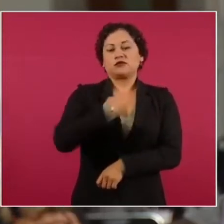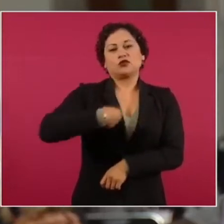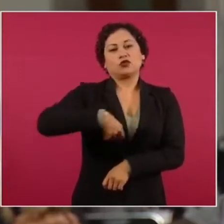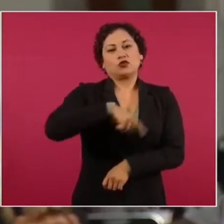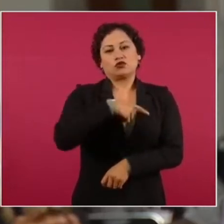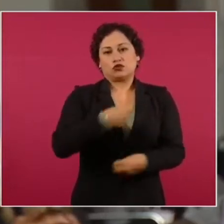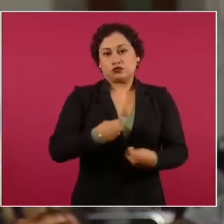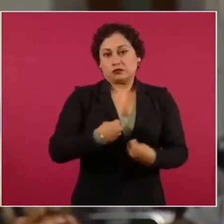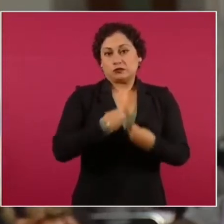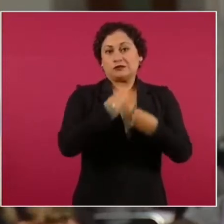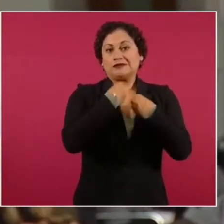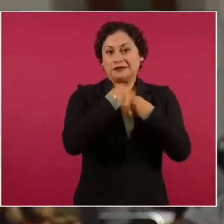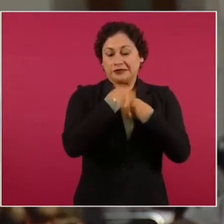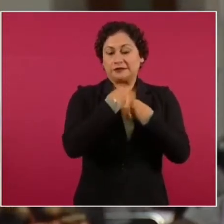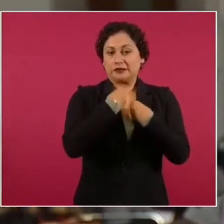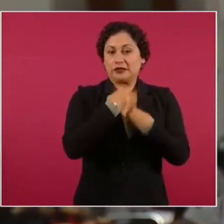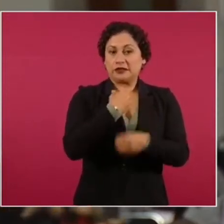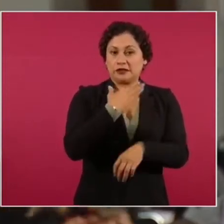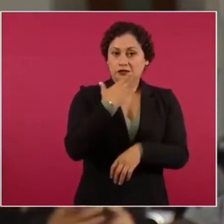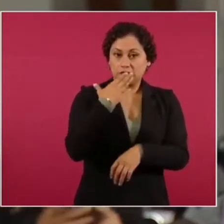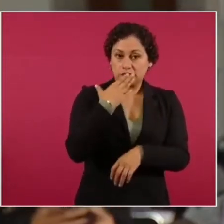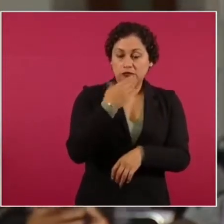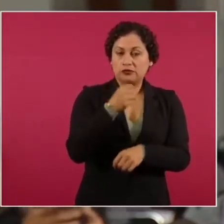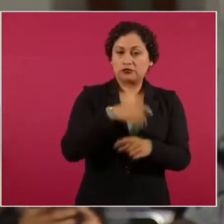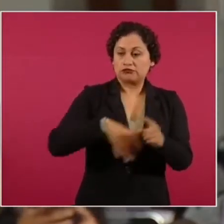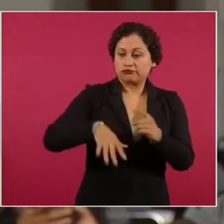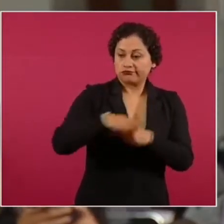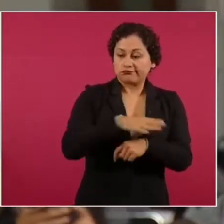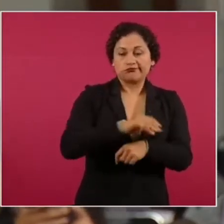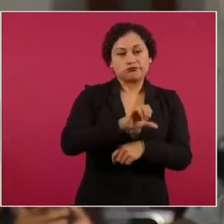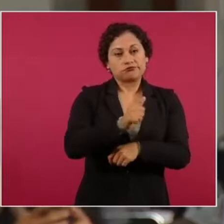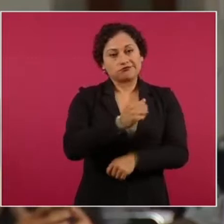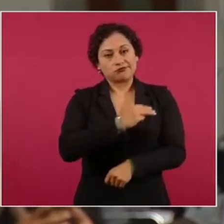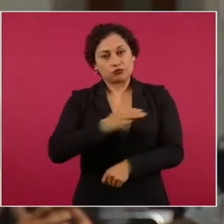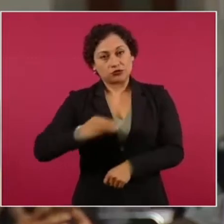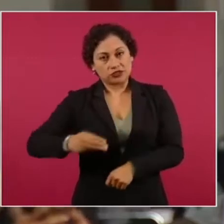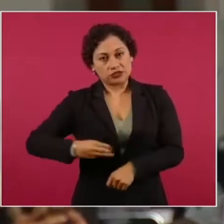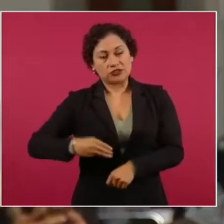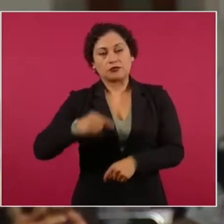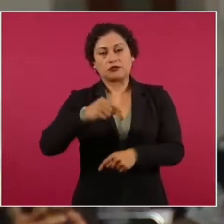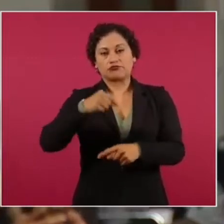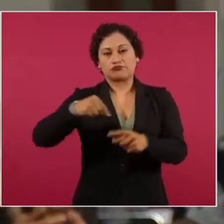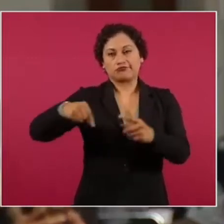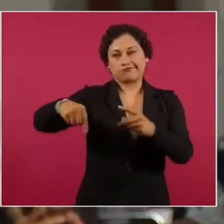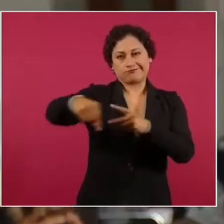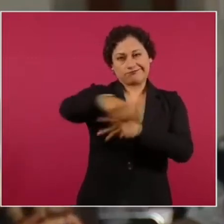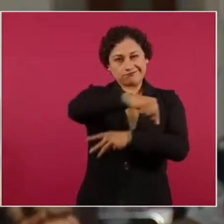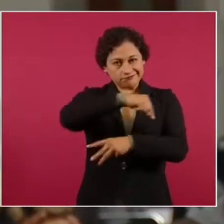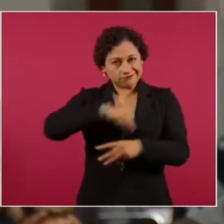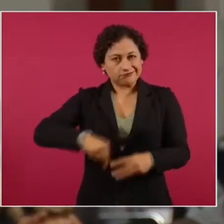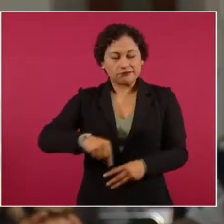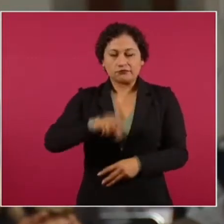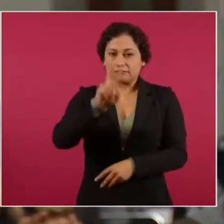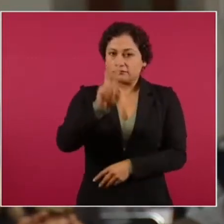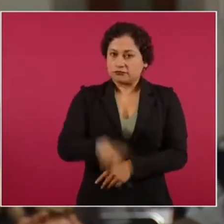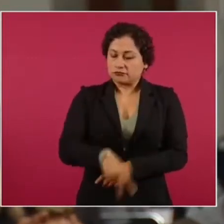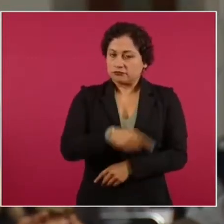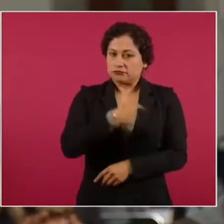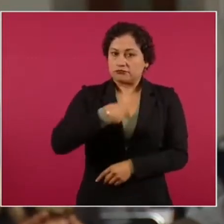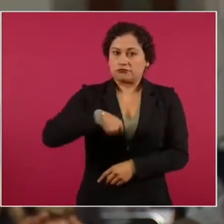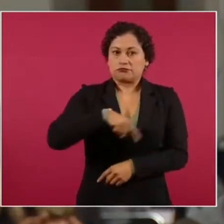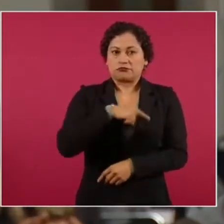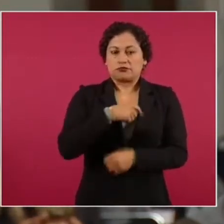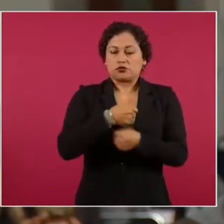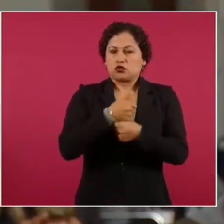en particular, pero también a los ciudadanos de Ciudad Obregón, a los de Nogales, a los de Navojoa y a los de Guaymas, en una situación